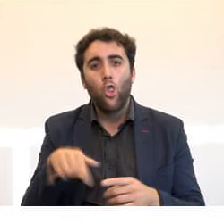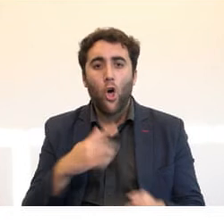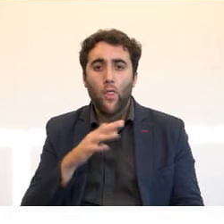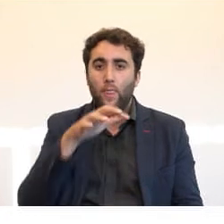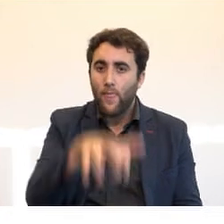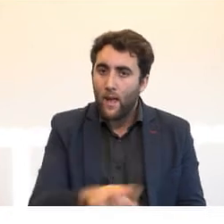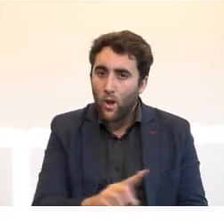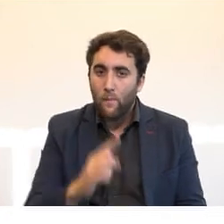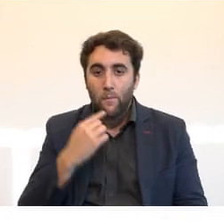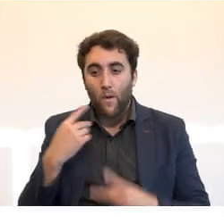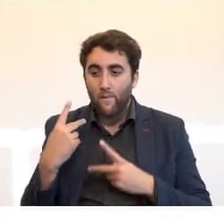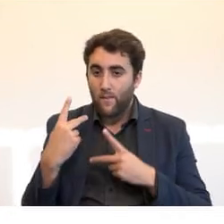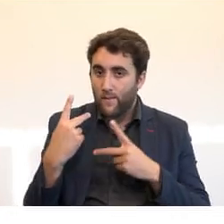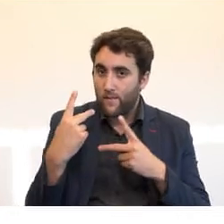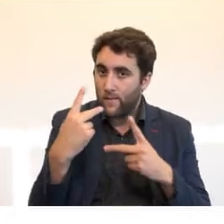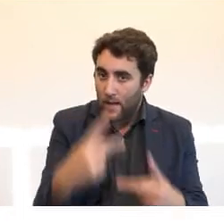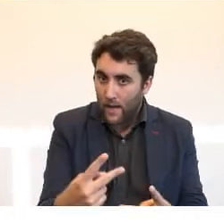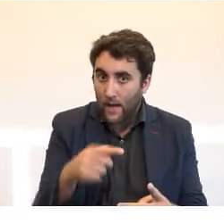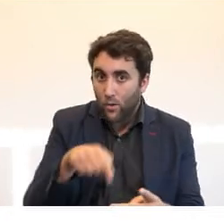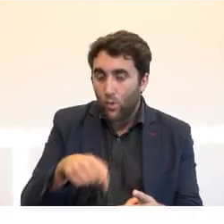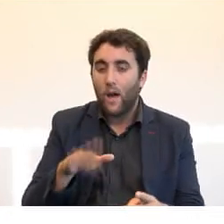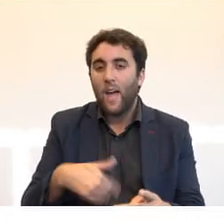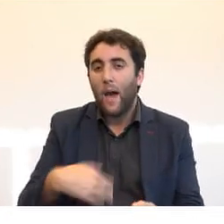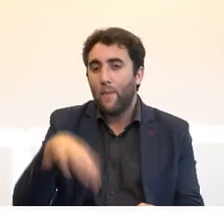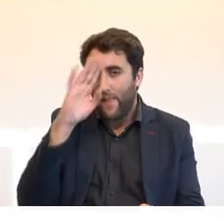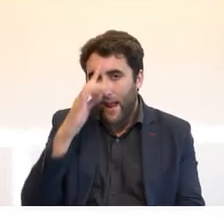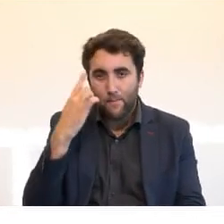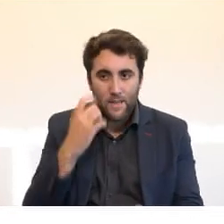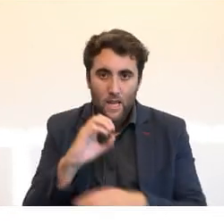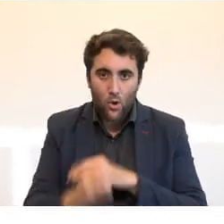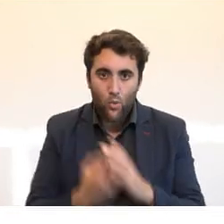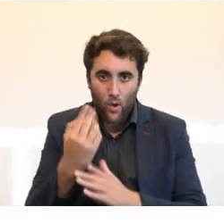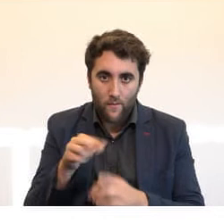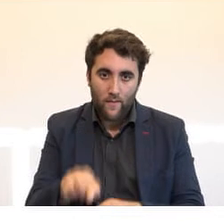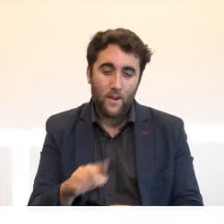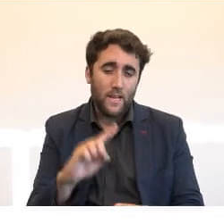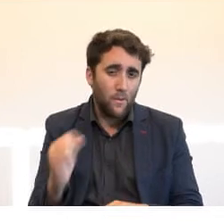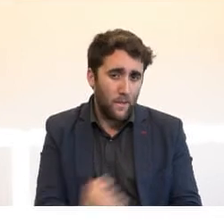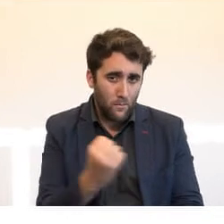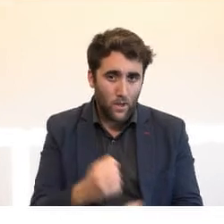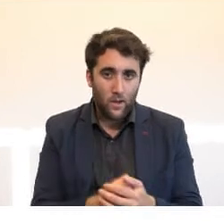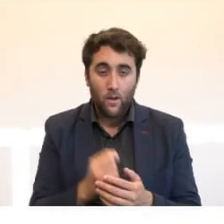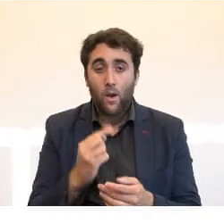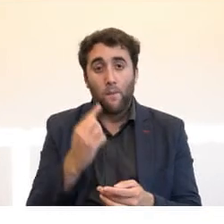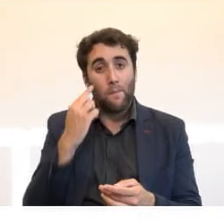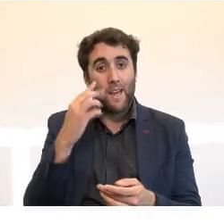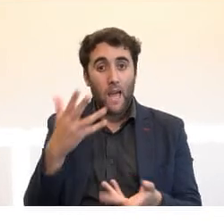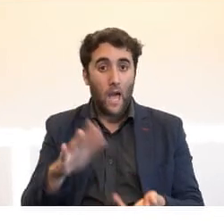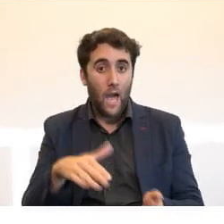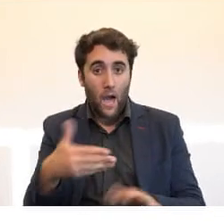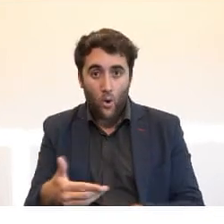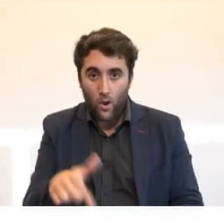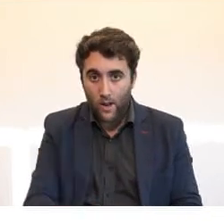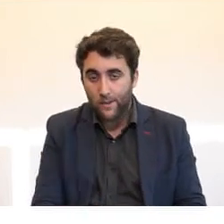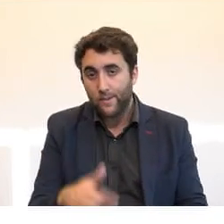de las experiencias que ofrecía, que regalaba el camino. Y partiendo de esto y conectando con una situación más actual, me parece